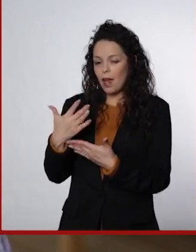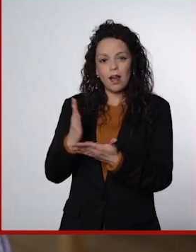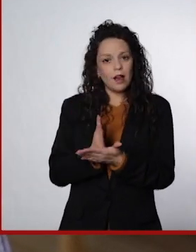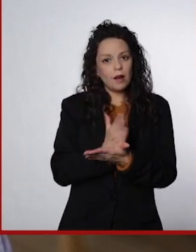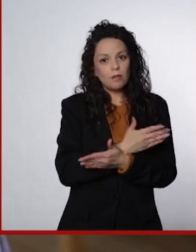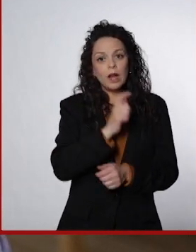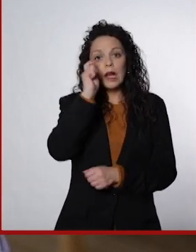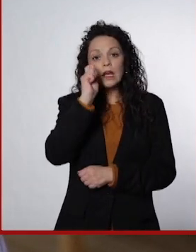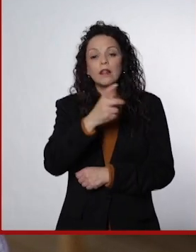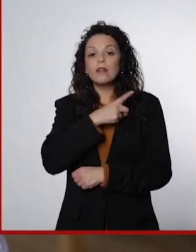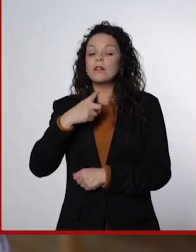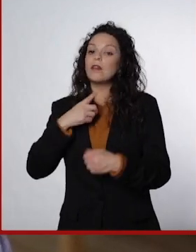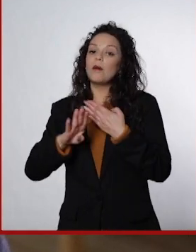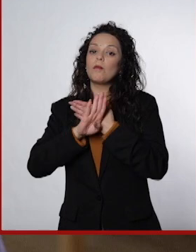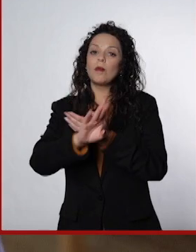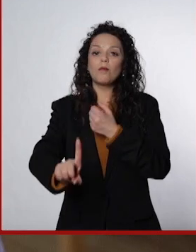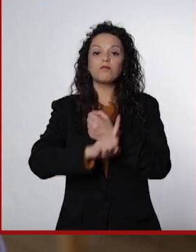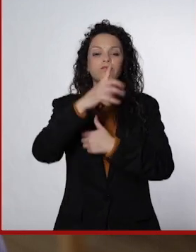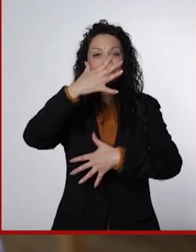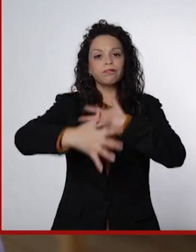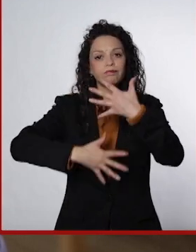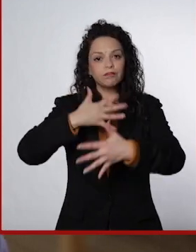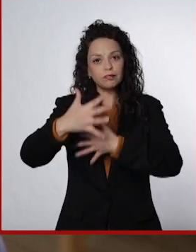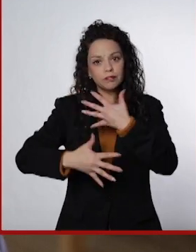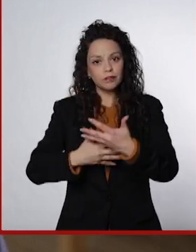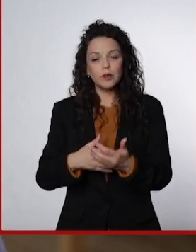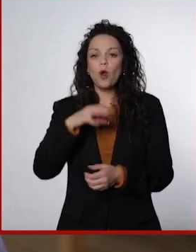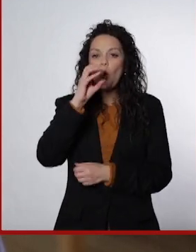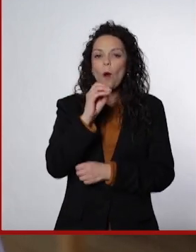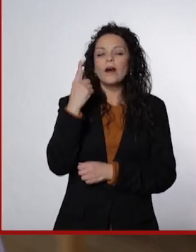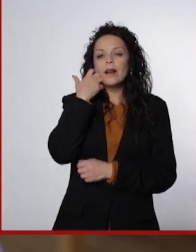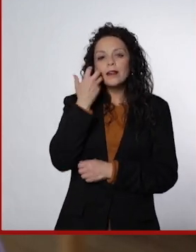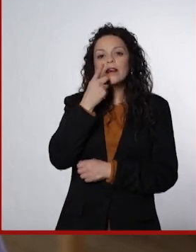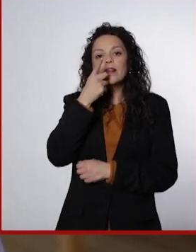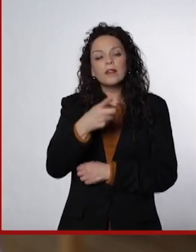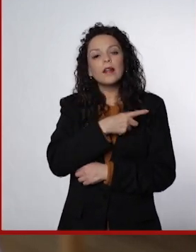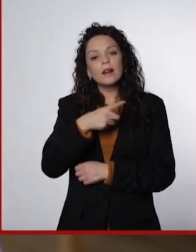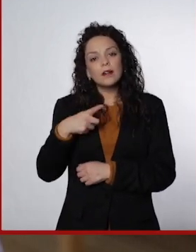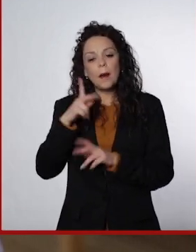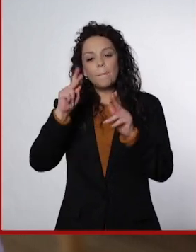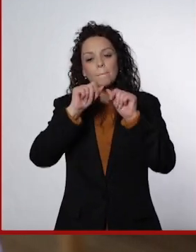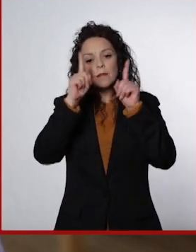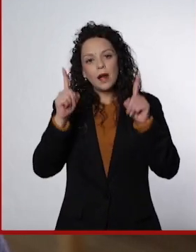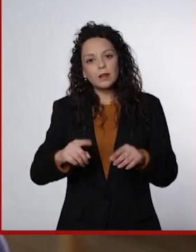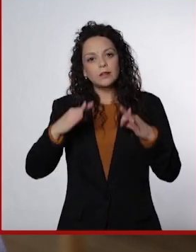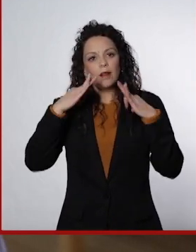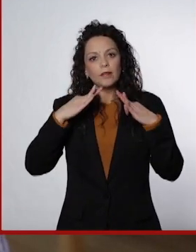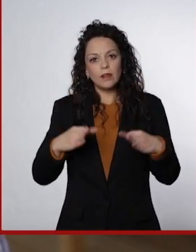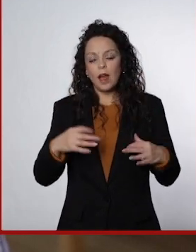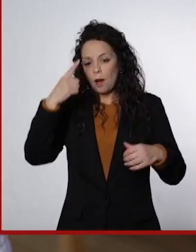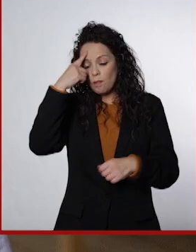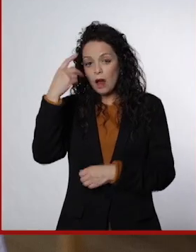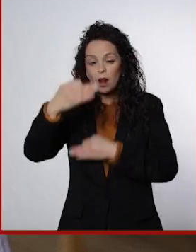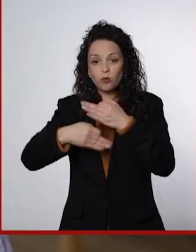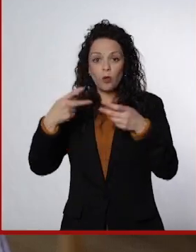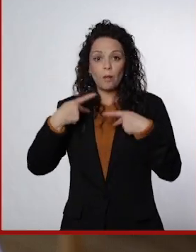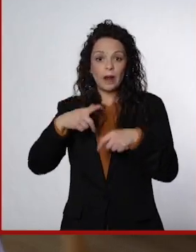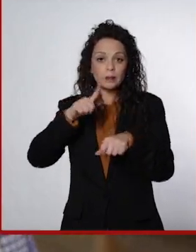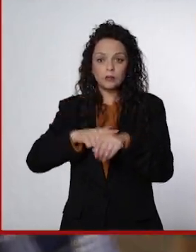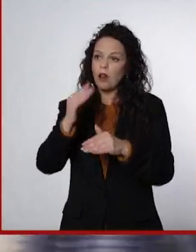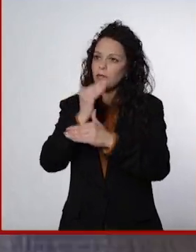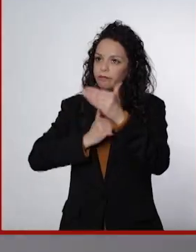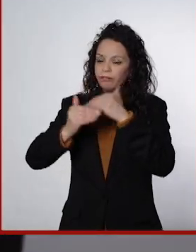generar conflicto, o más bien de generar ambientes de paz y armonía para el crecimiento personal y colectivo. Veamos